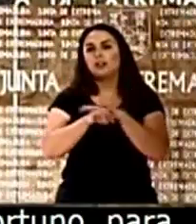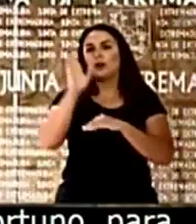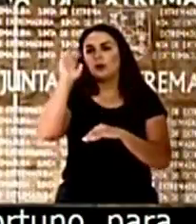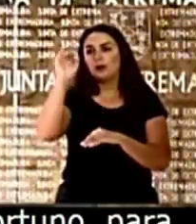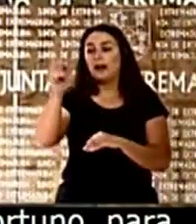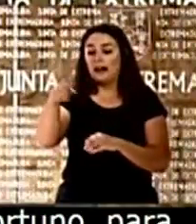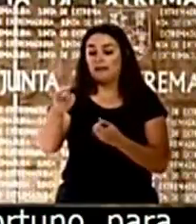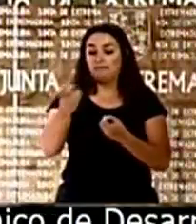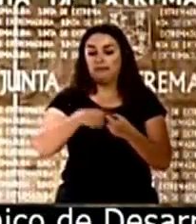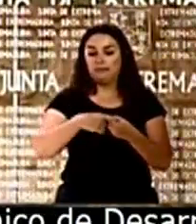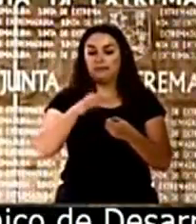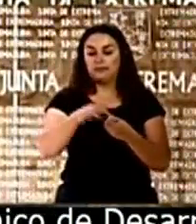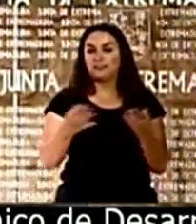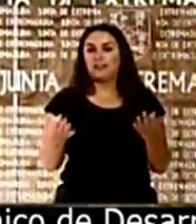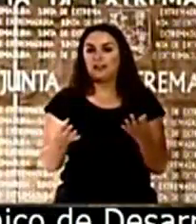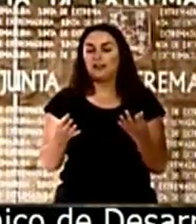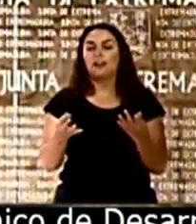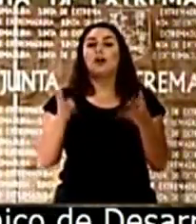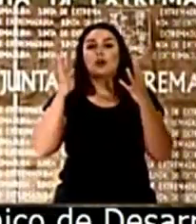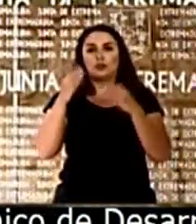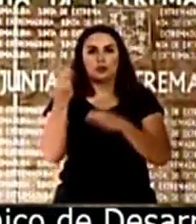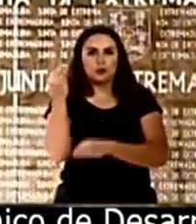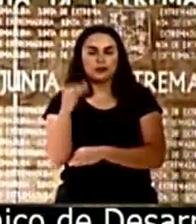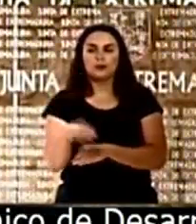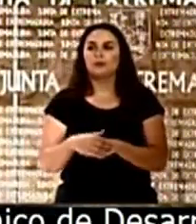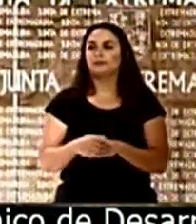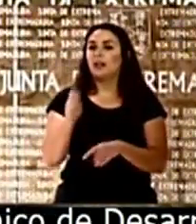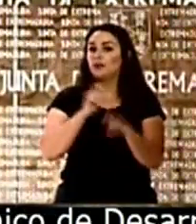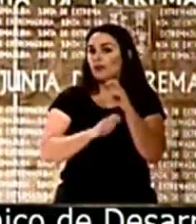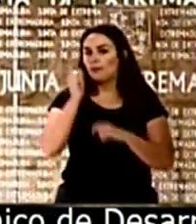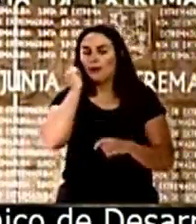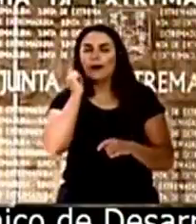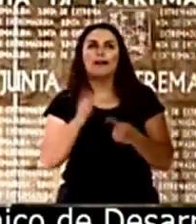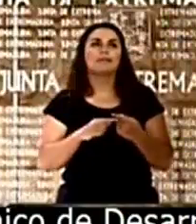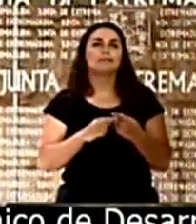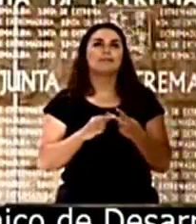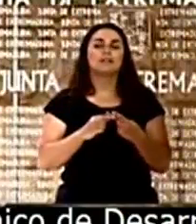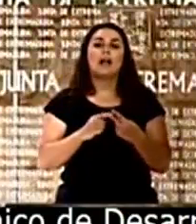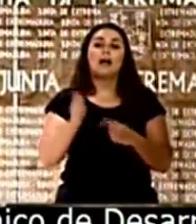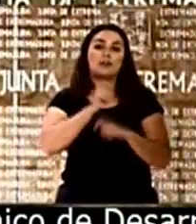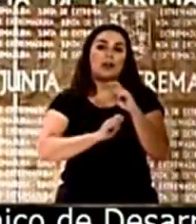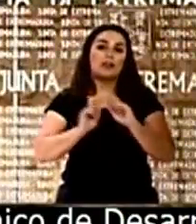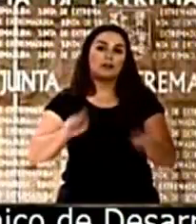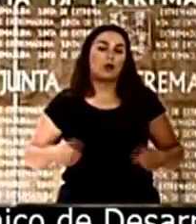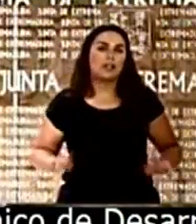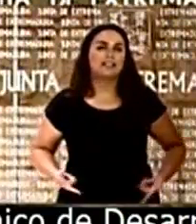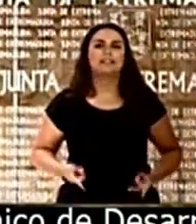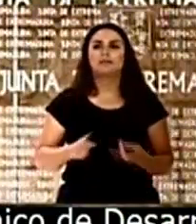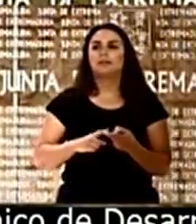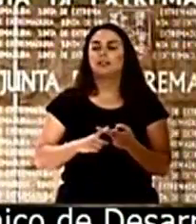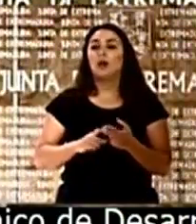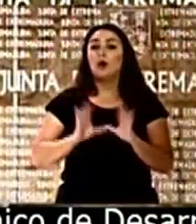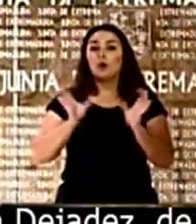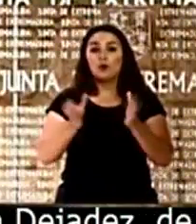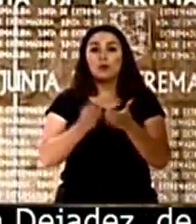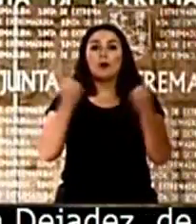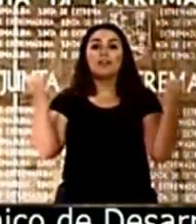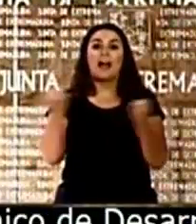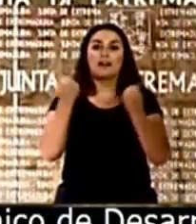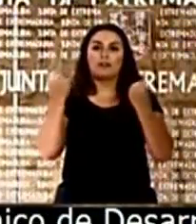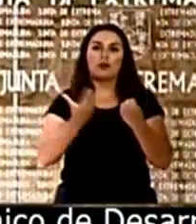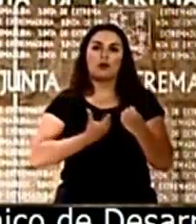participadas el Consejo de la Juventud, asociaciones de mujeres, asociaciones de ecologistas, los grupos de acción local fundamentales